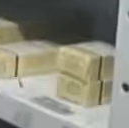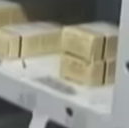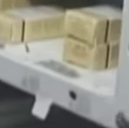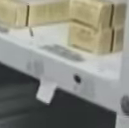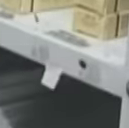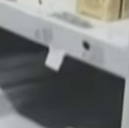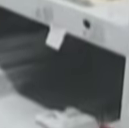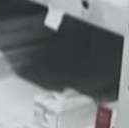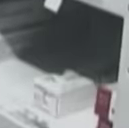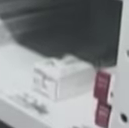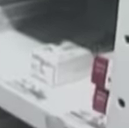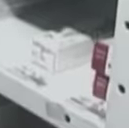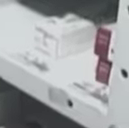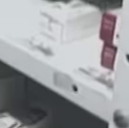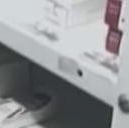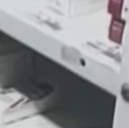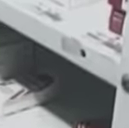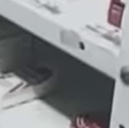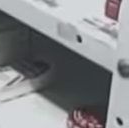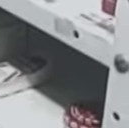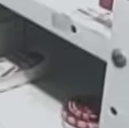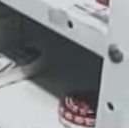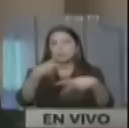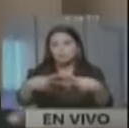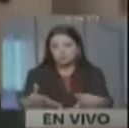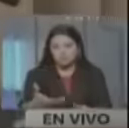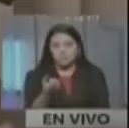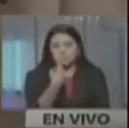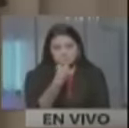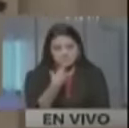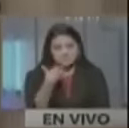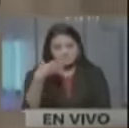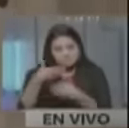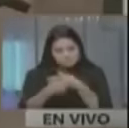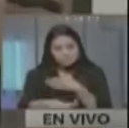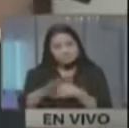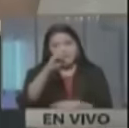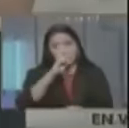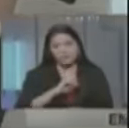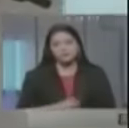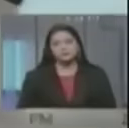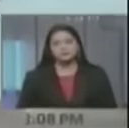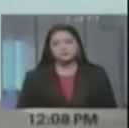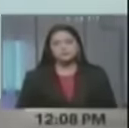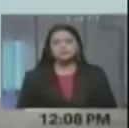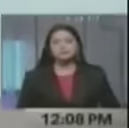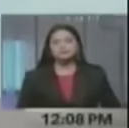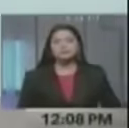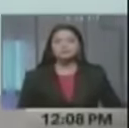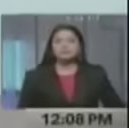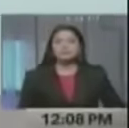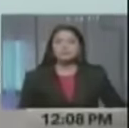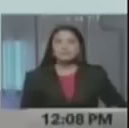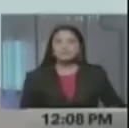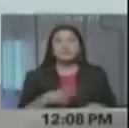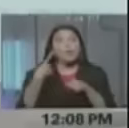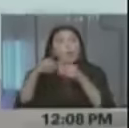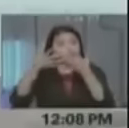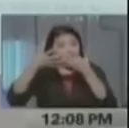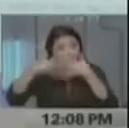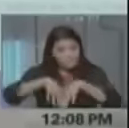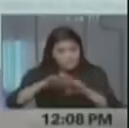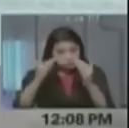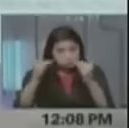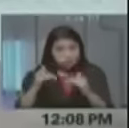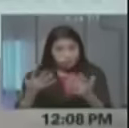en establecimientos comerciales, sino además en recintos hospitalarios. No obstante, en días recientes, la titular del despacho ubicó en 15% el